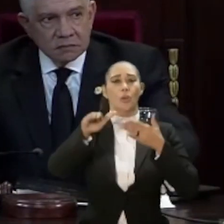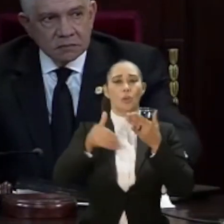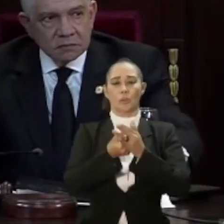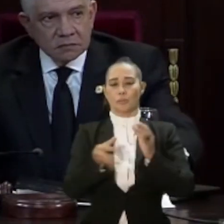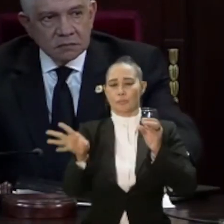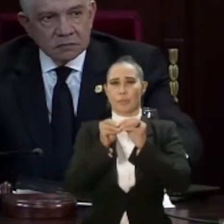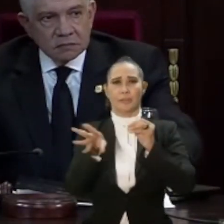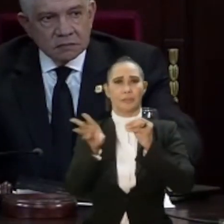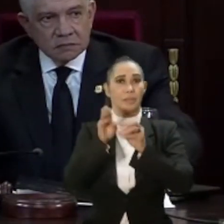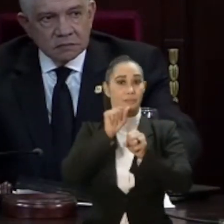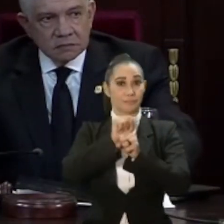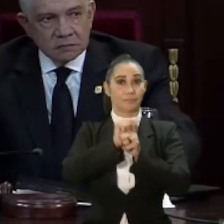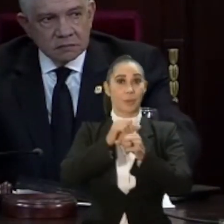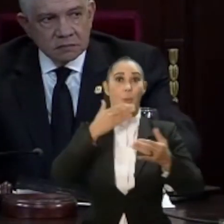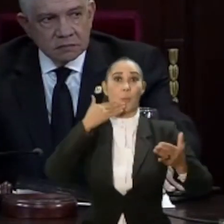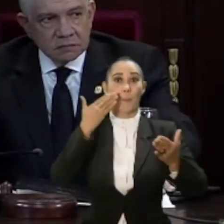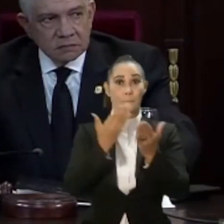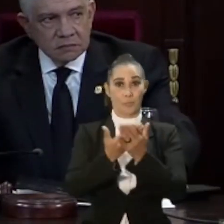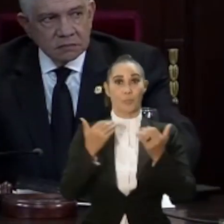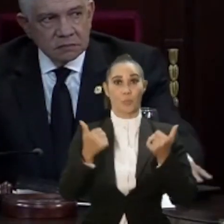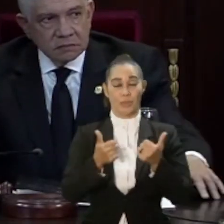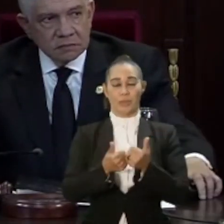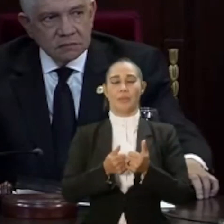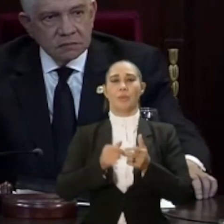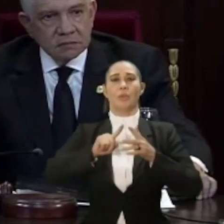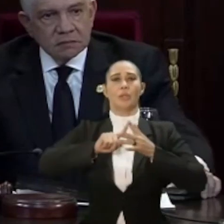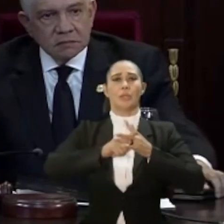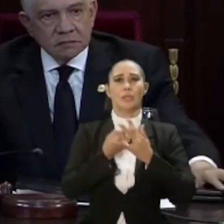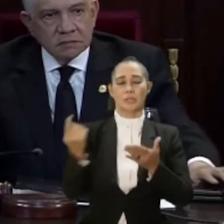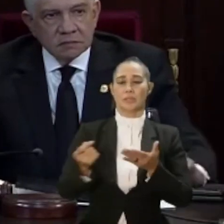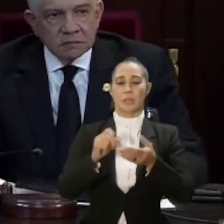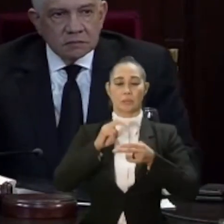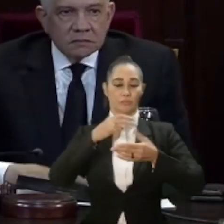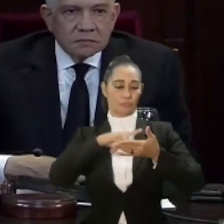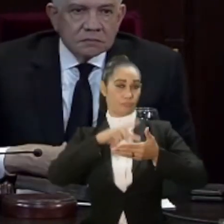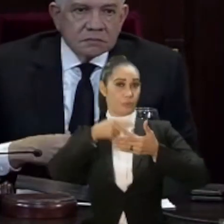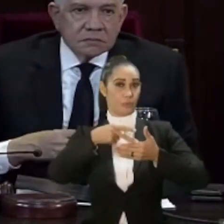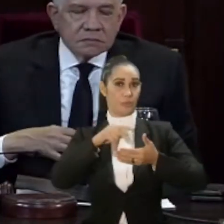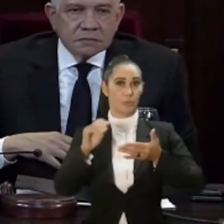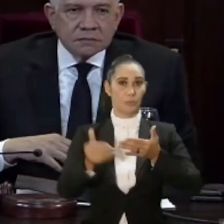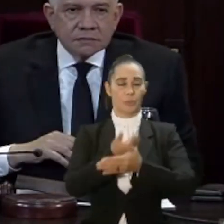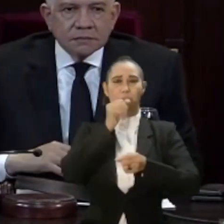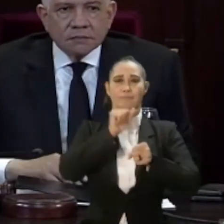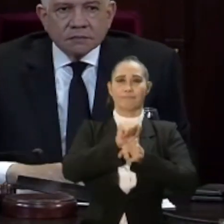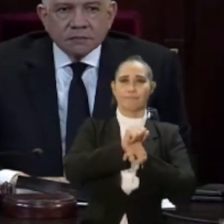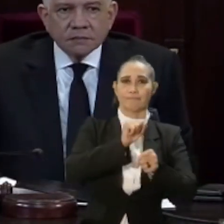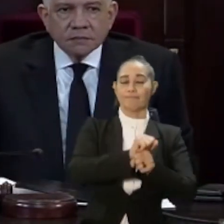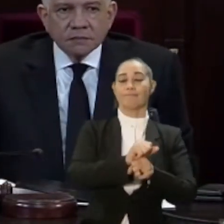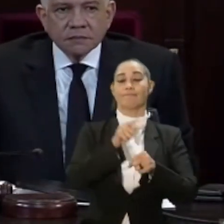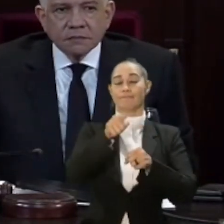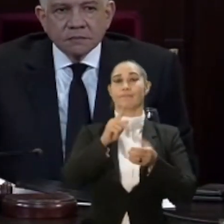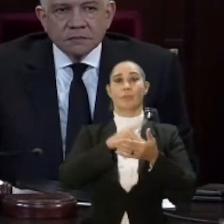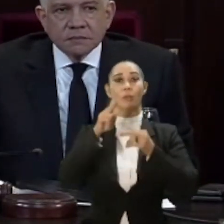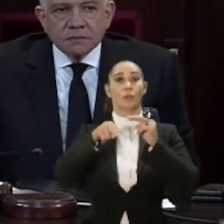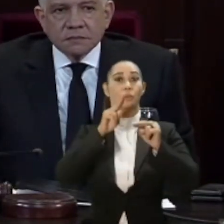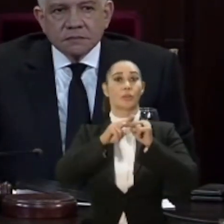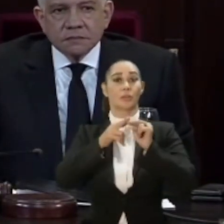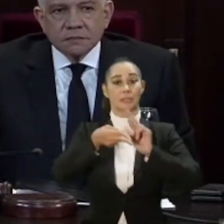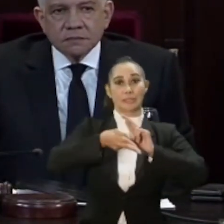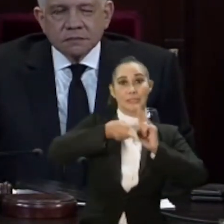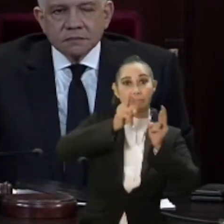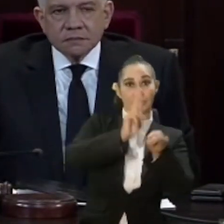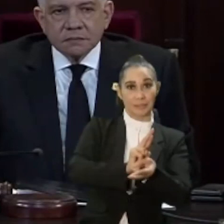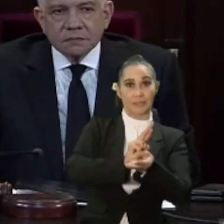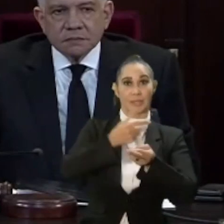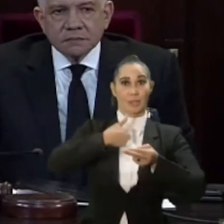de trabajo de calidad y la puesta en ejecución de importantes obras son parte de ese proyecto nacional de reformas a las